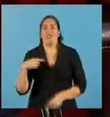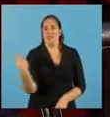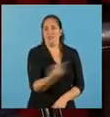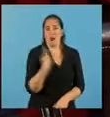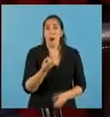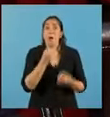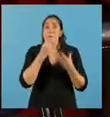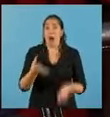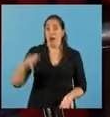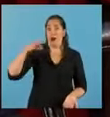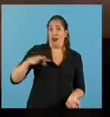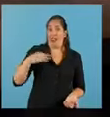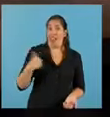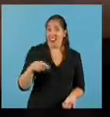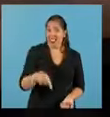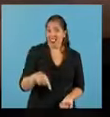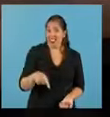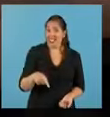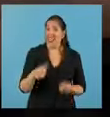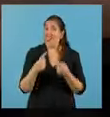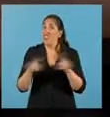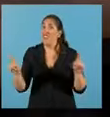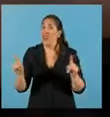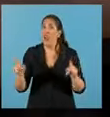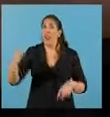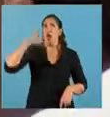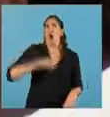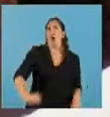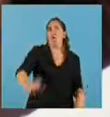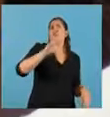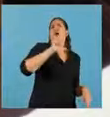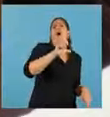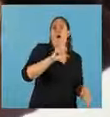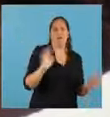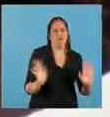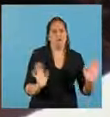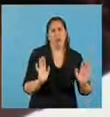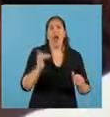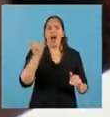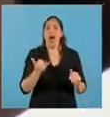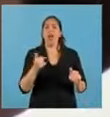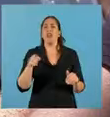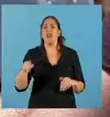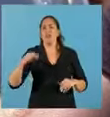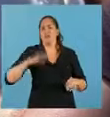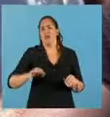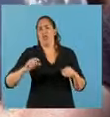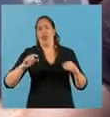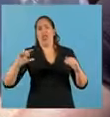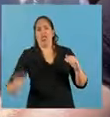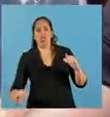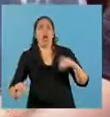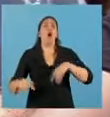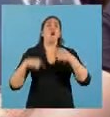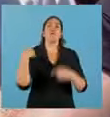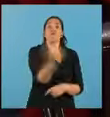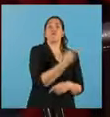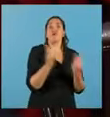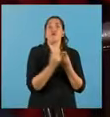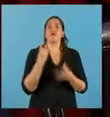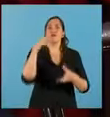mejores ingresos no es lo mismo que tener grandes ingresos en esa amplia clase media de la que muchos somos parte.